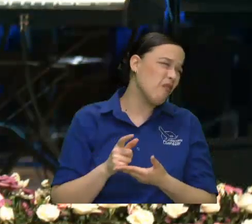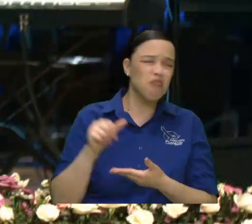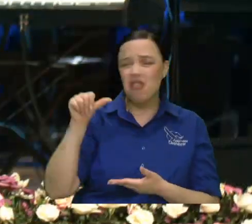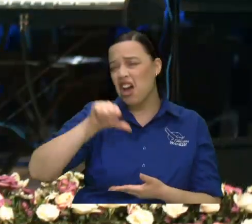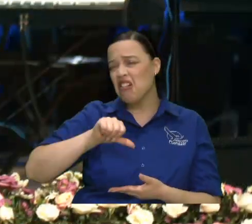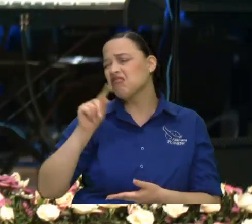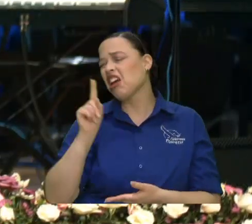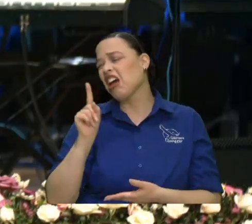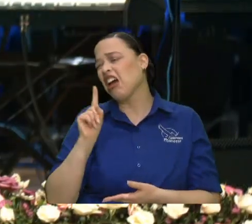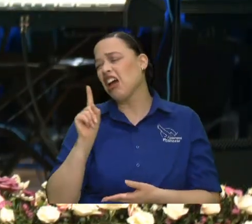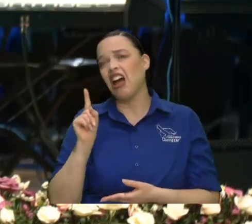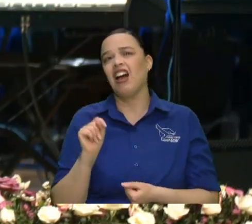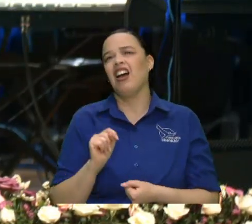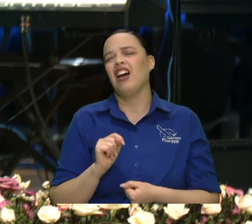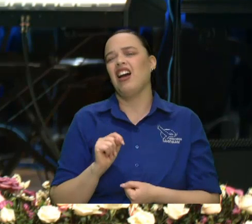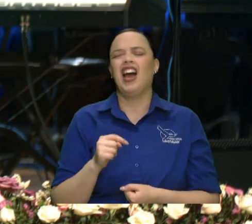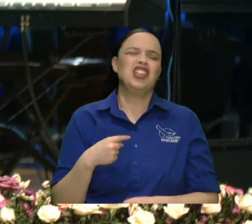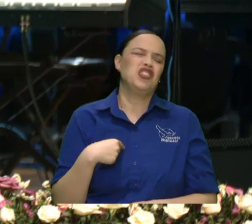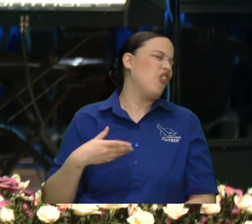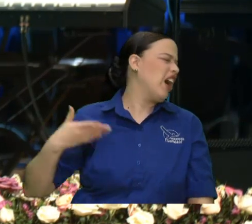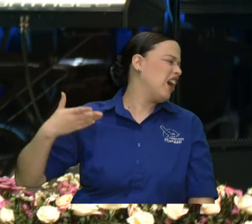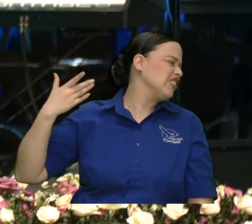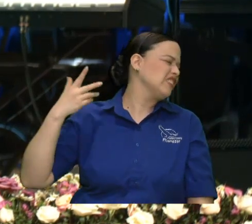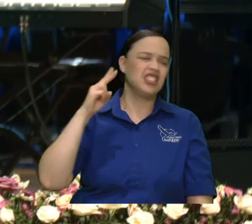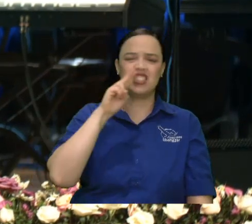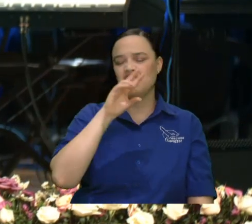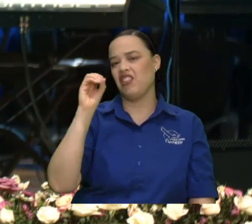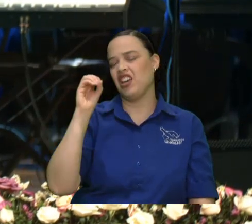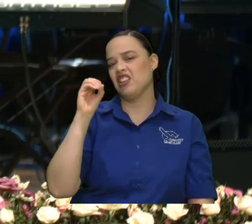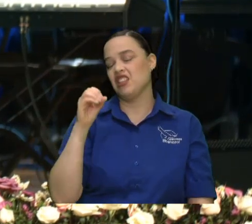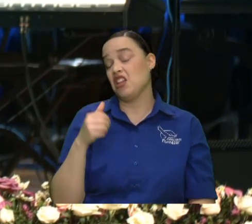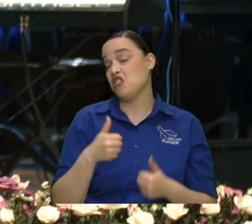sólo 20 novias tú ves cuál es el problema